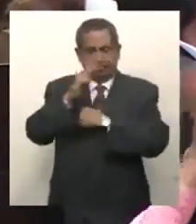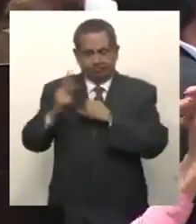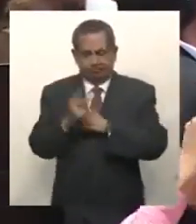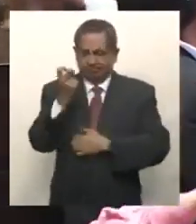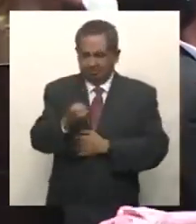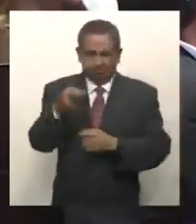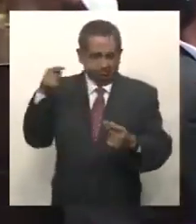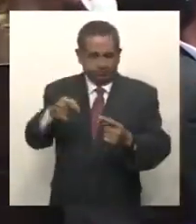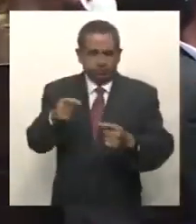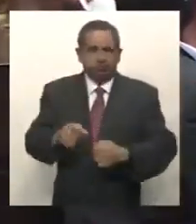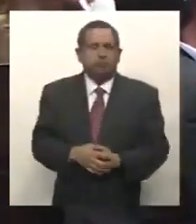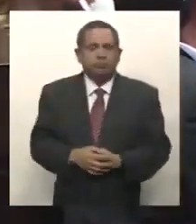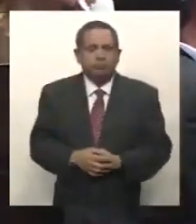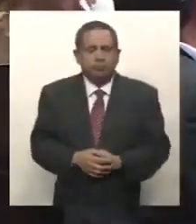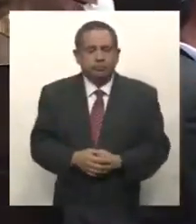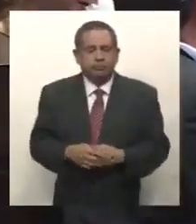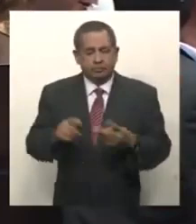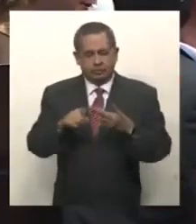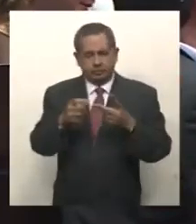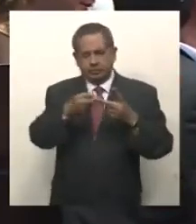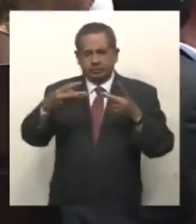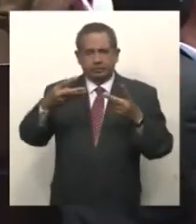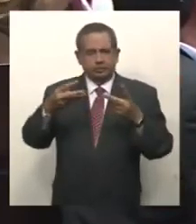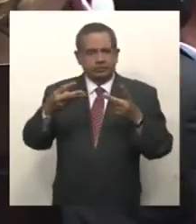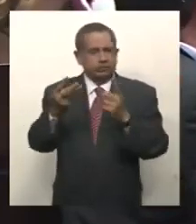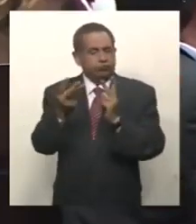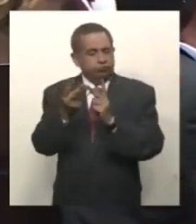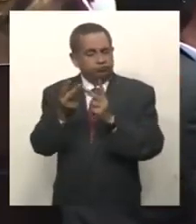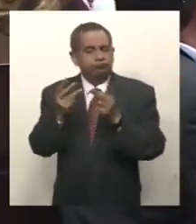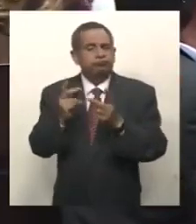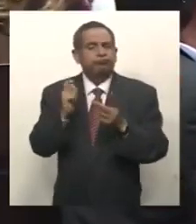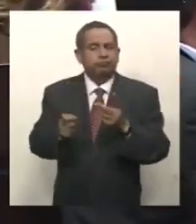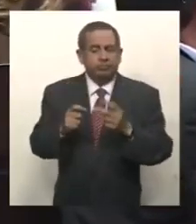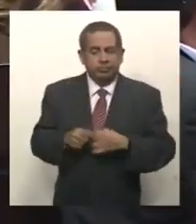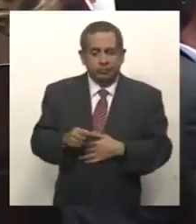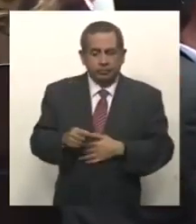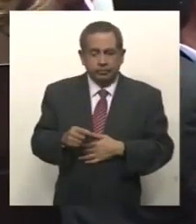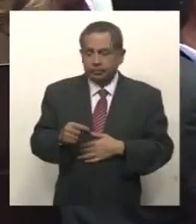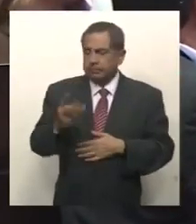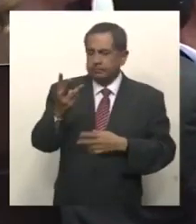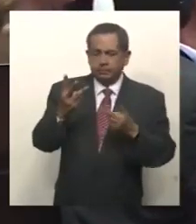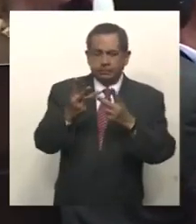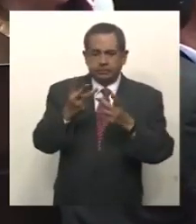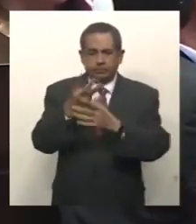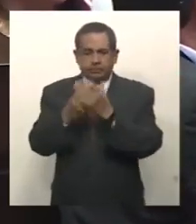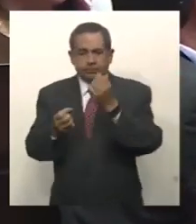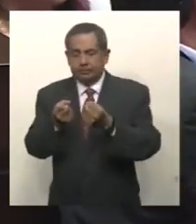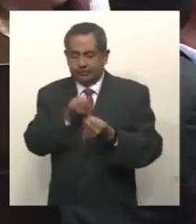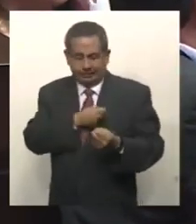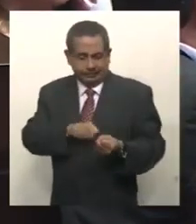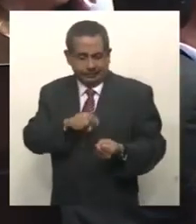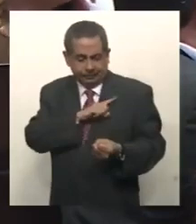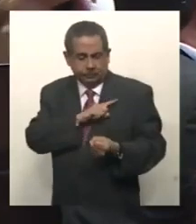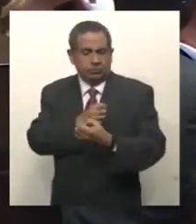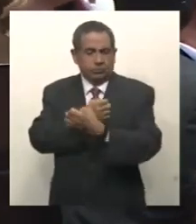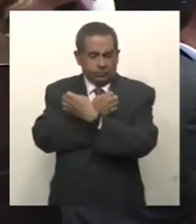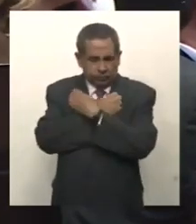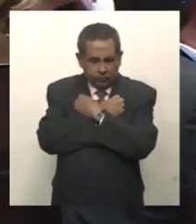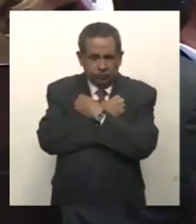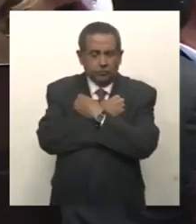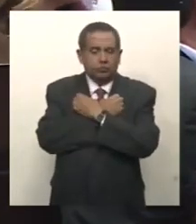Y el tercer eje rector, un trinomio: la salud, la